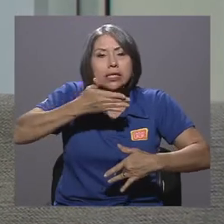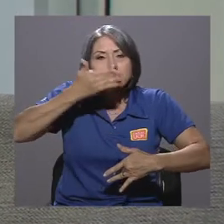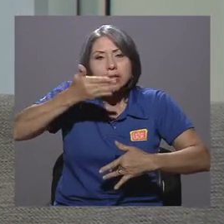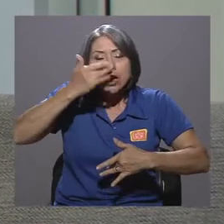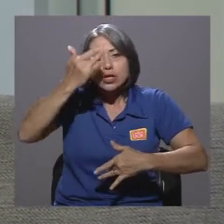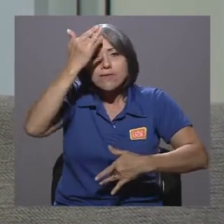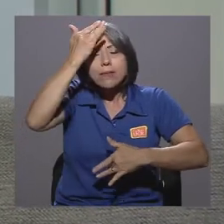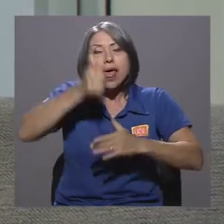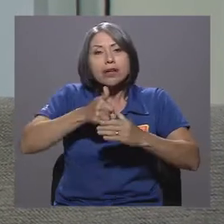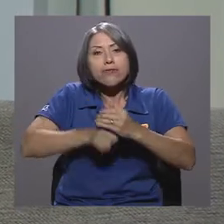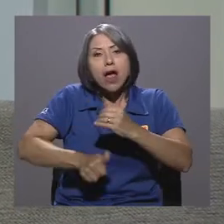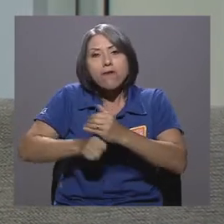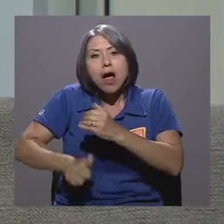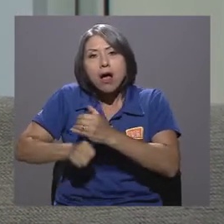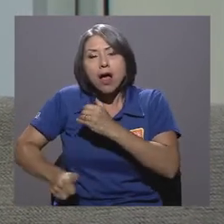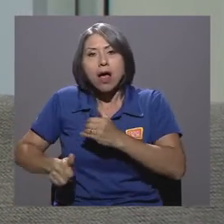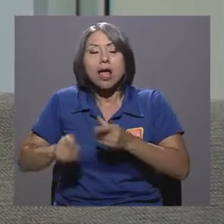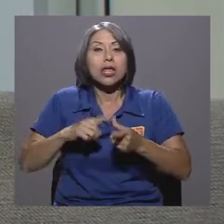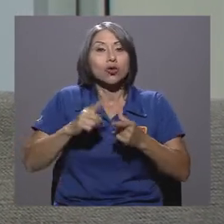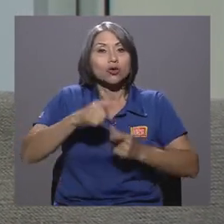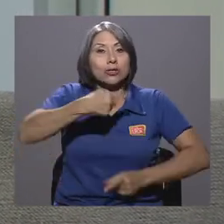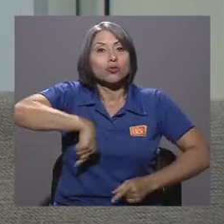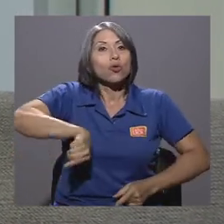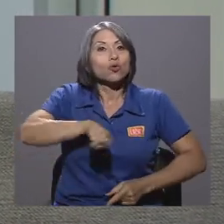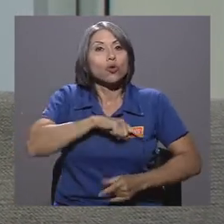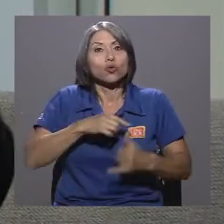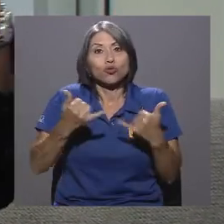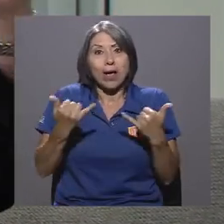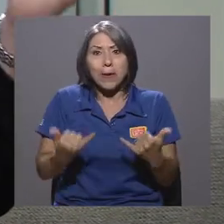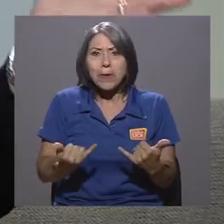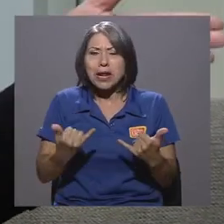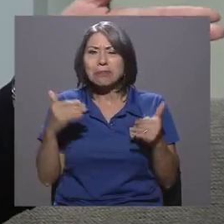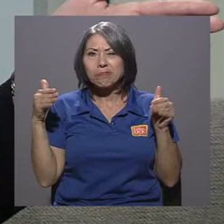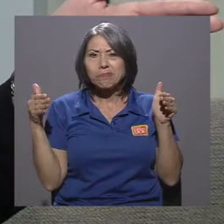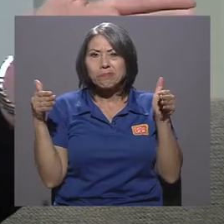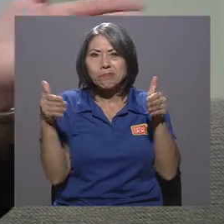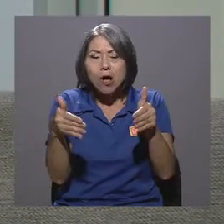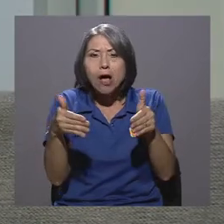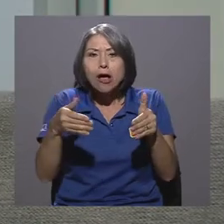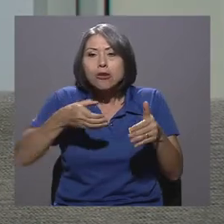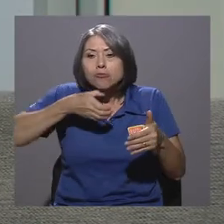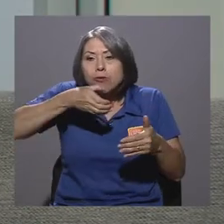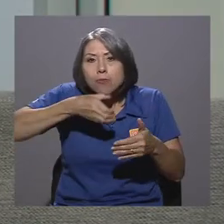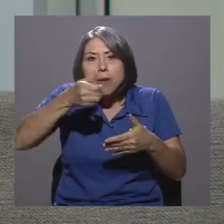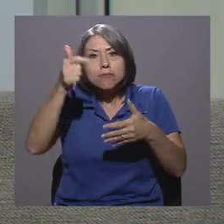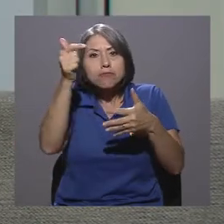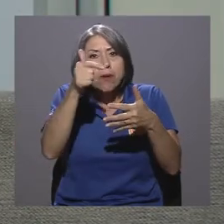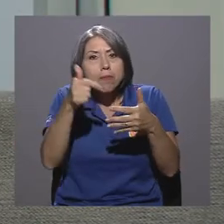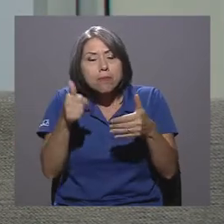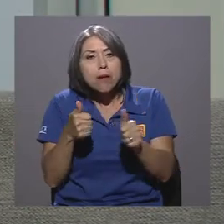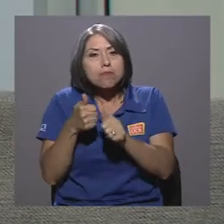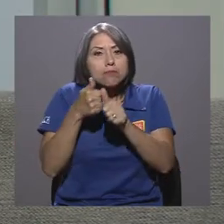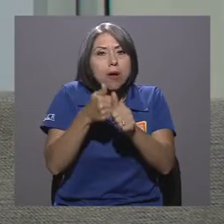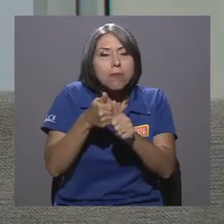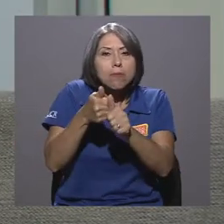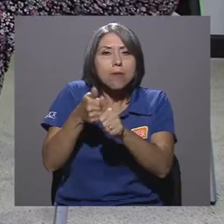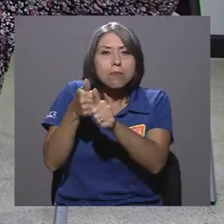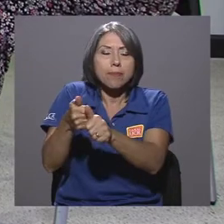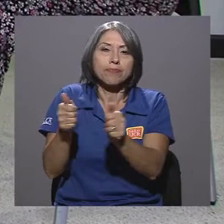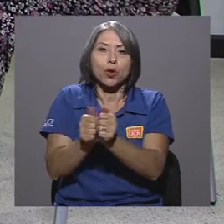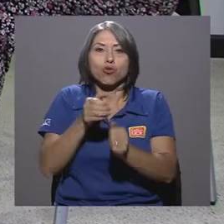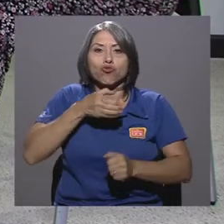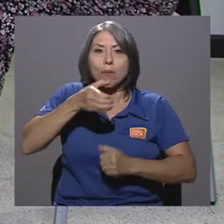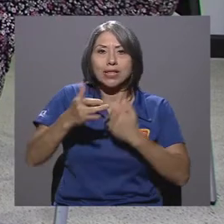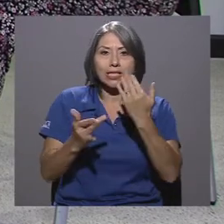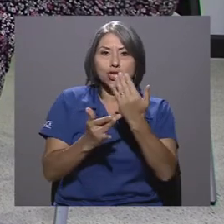¿verdad? Entonces, estamos apostando a este otro tipo de medidas siguiendo precisamente esta recomendación técnica.